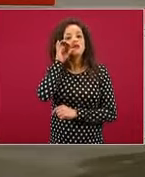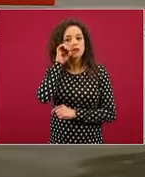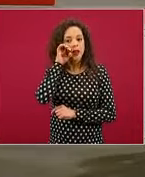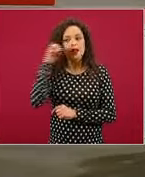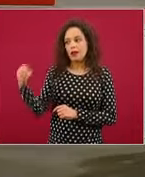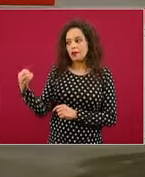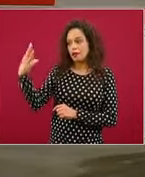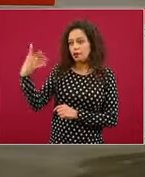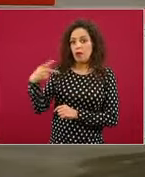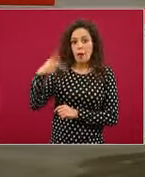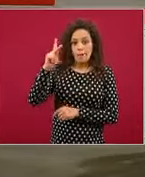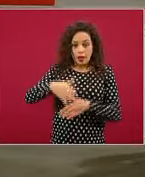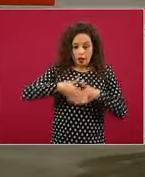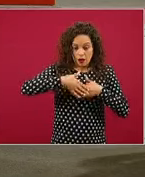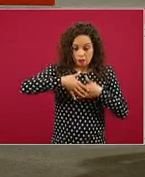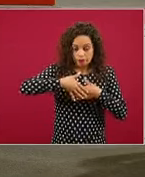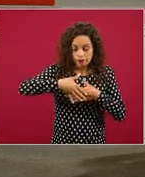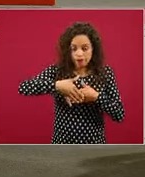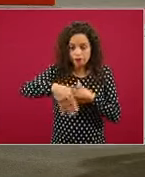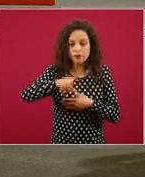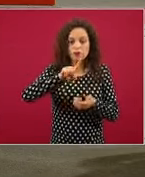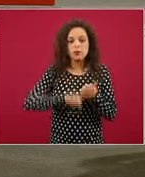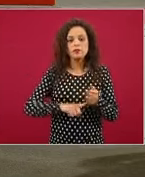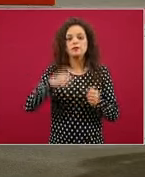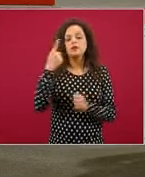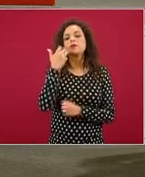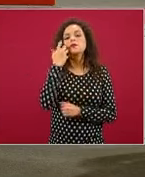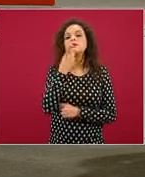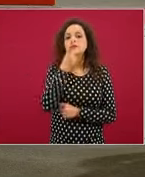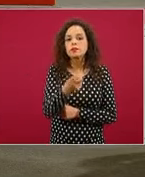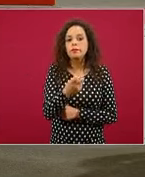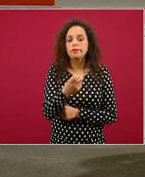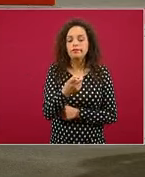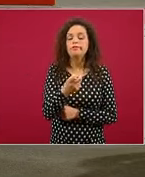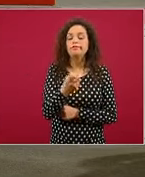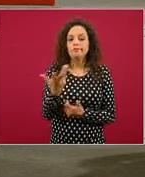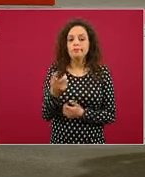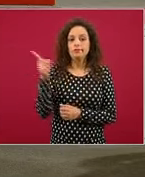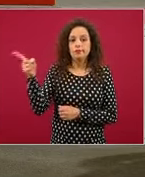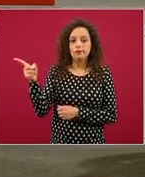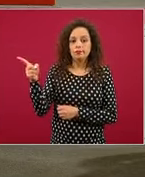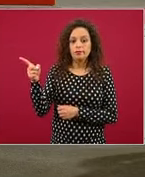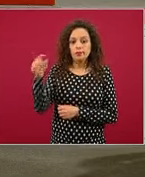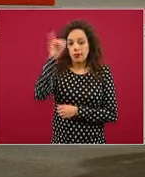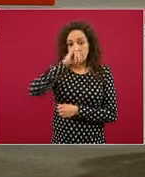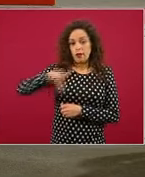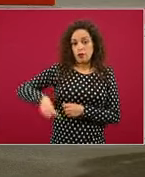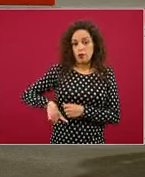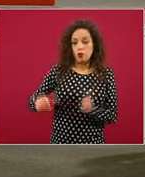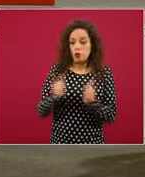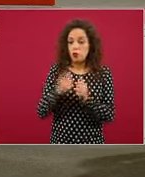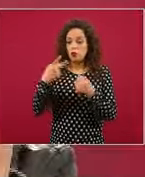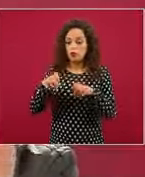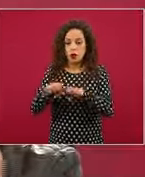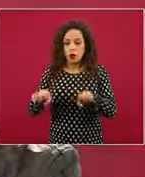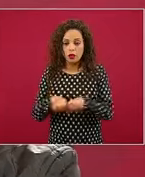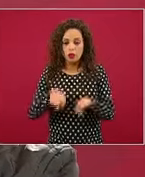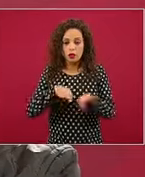un significado diferente en la medida que la doctora Sheinbaum y sus equipos de trabajo